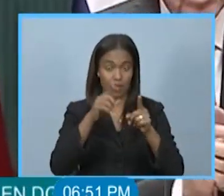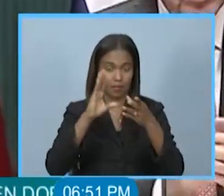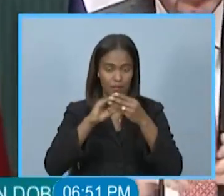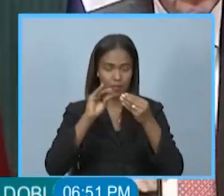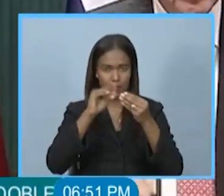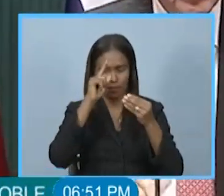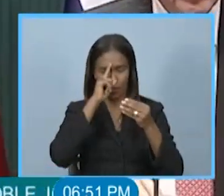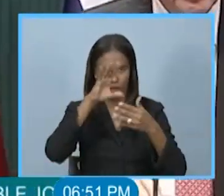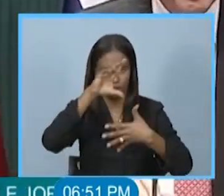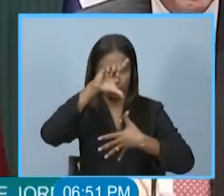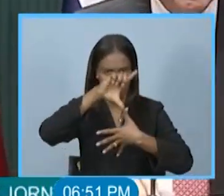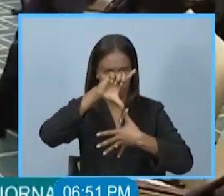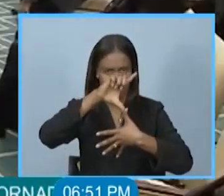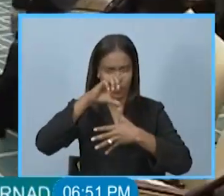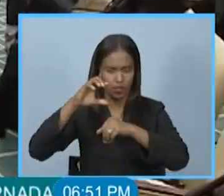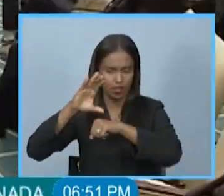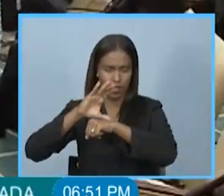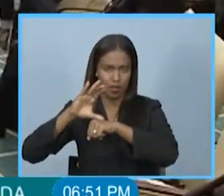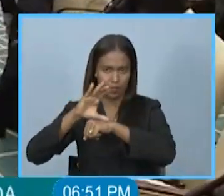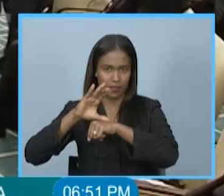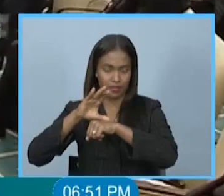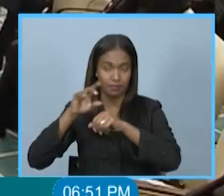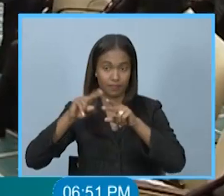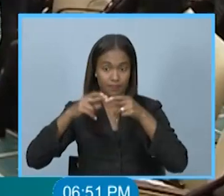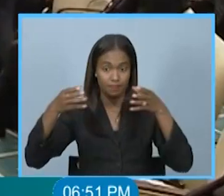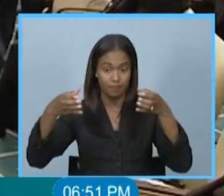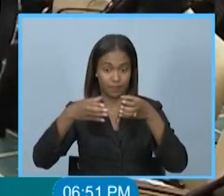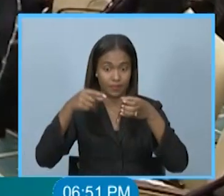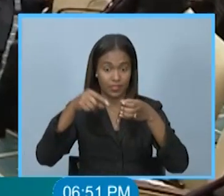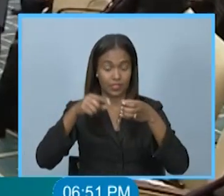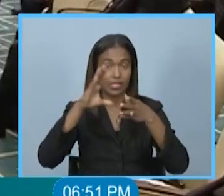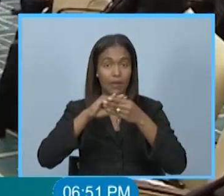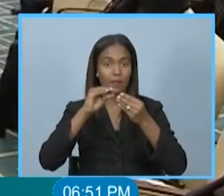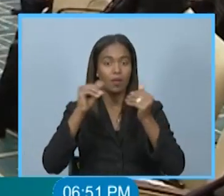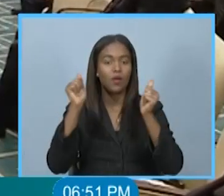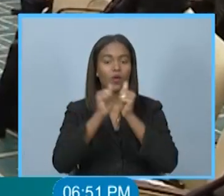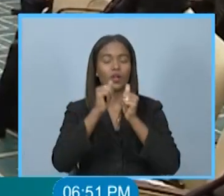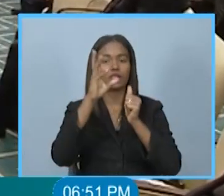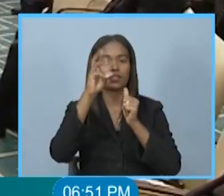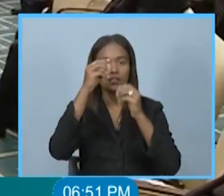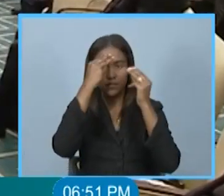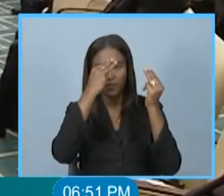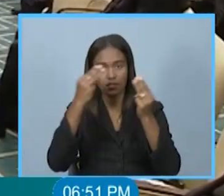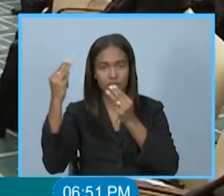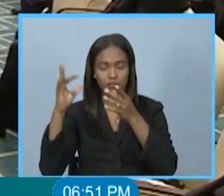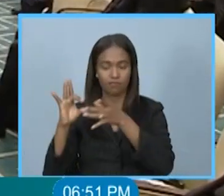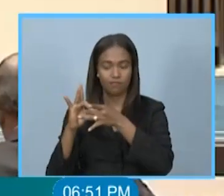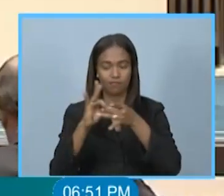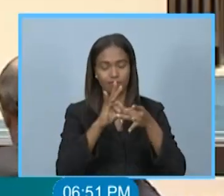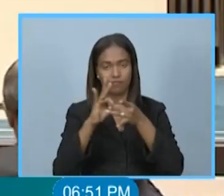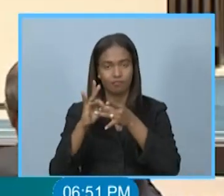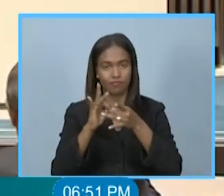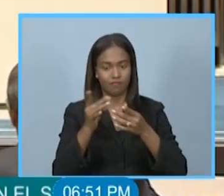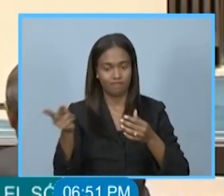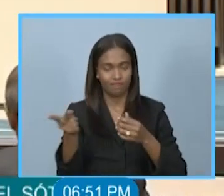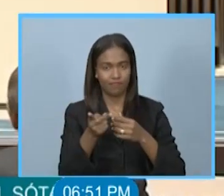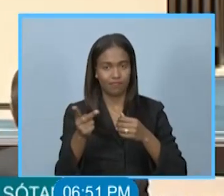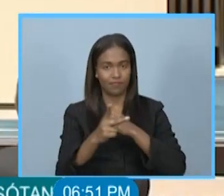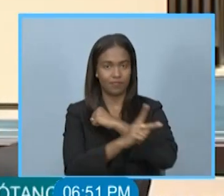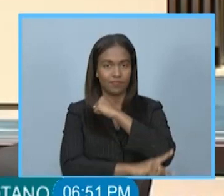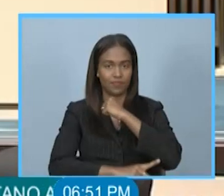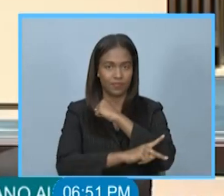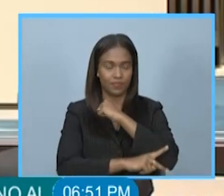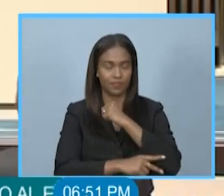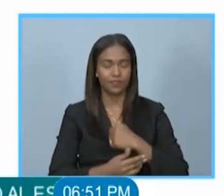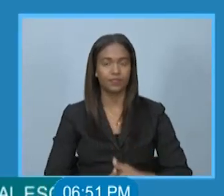referente América Latina y el Caribe El encuentro coincide con el 60 aniversario de las relaciones diplomáticas entre